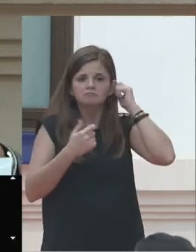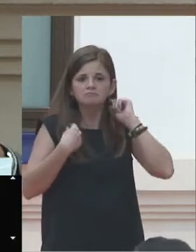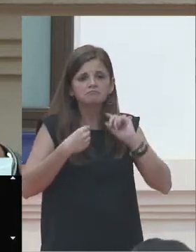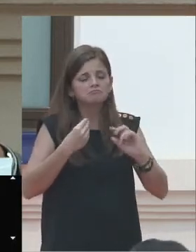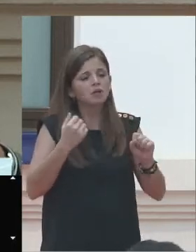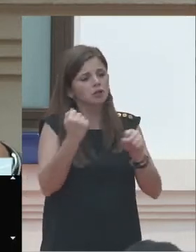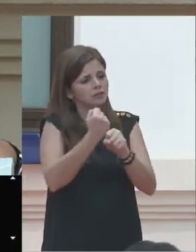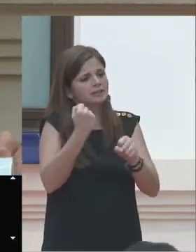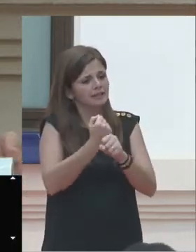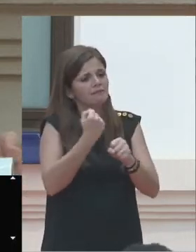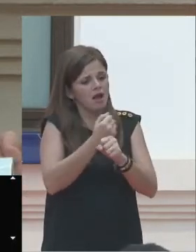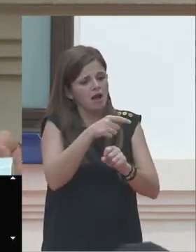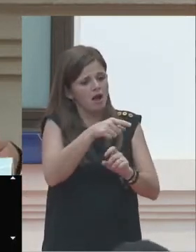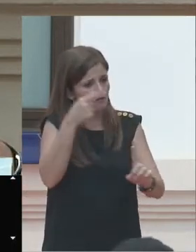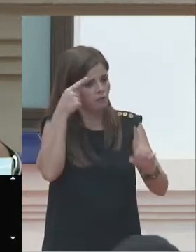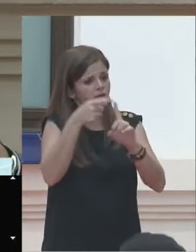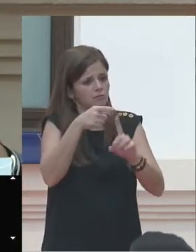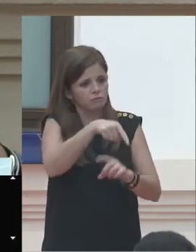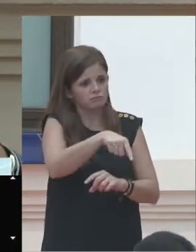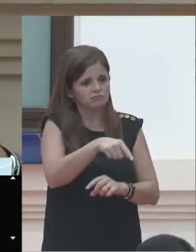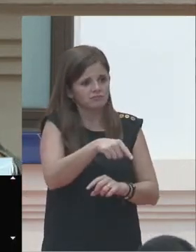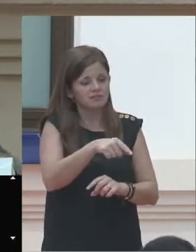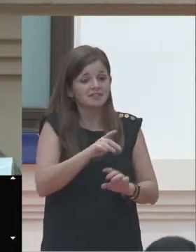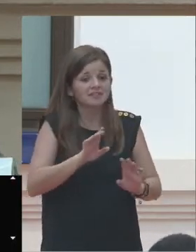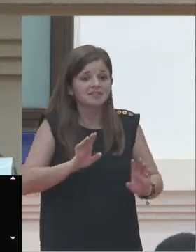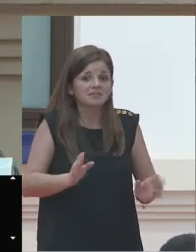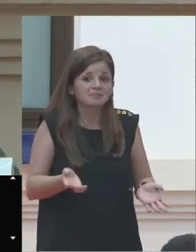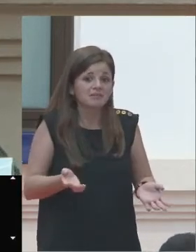ello. Pero son tantas las